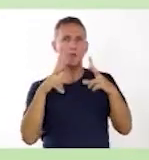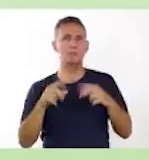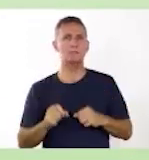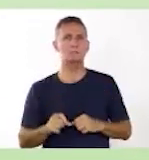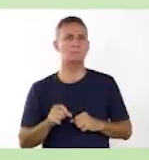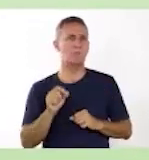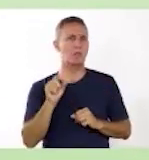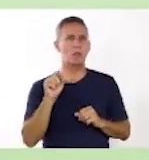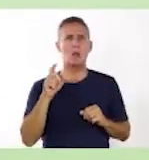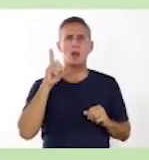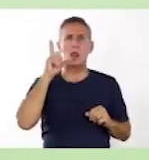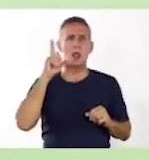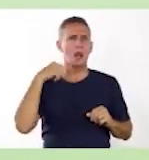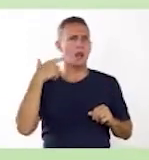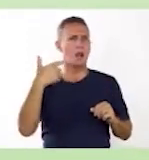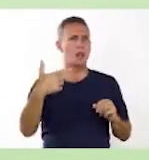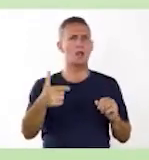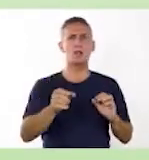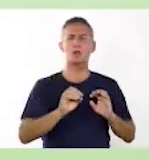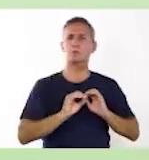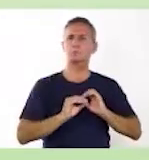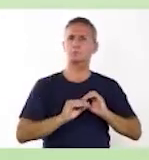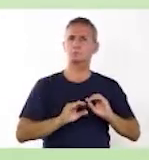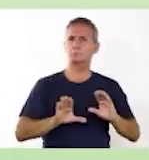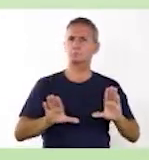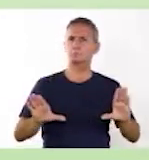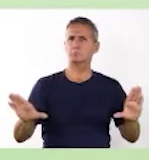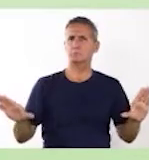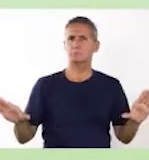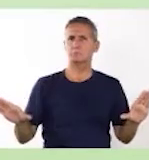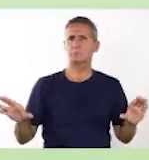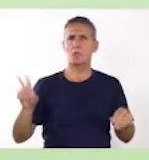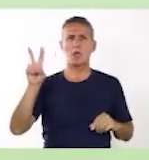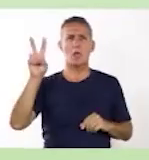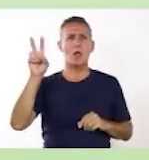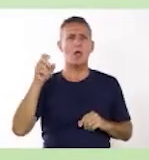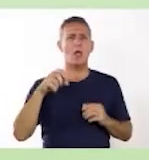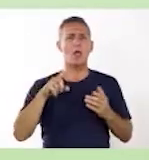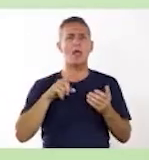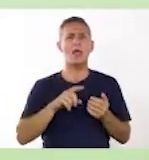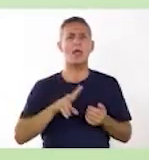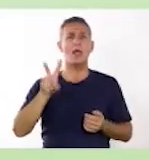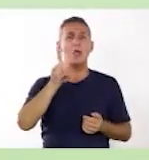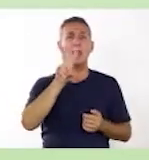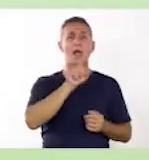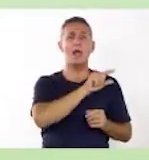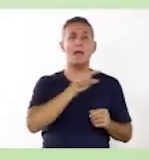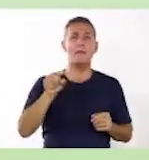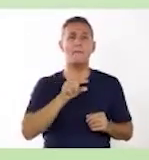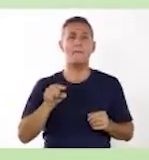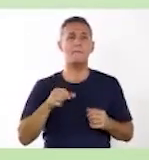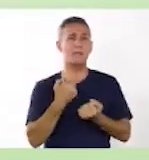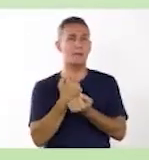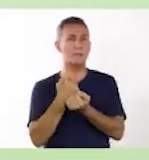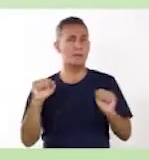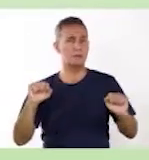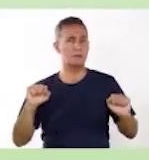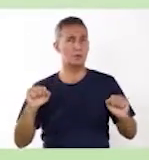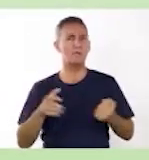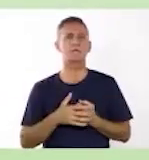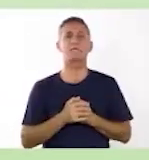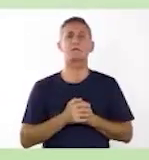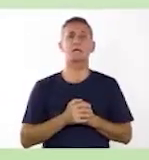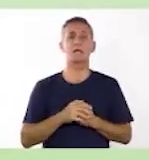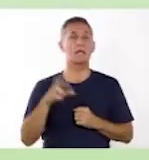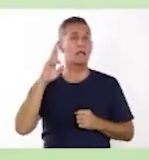vida. Su lenguaje es llano, no rebuscado. La utilización del verso libre es uno de los que comienza con